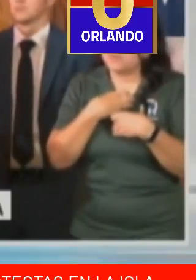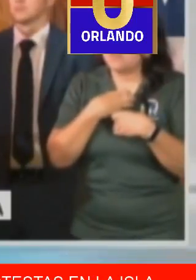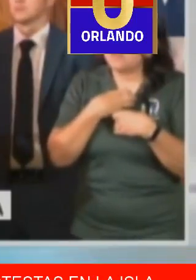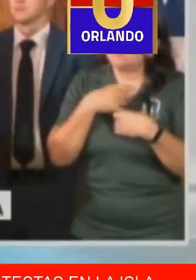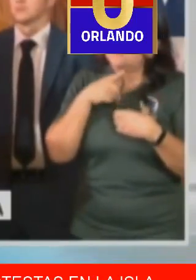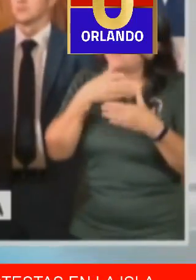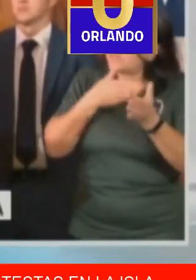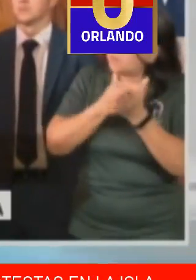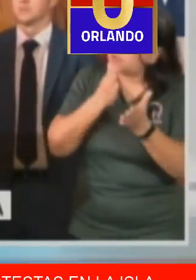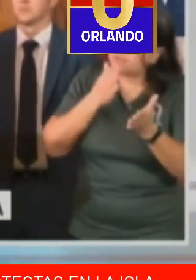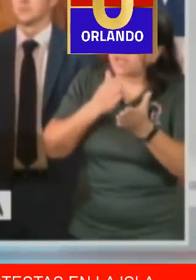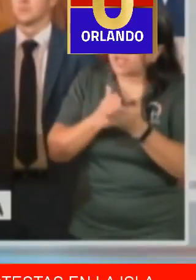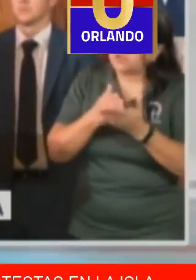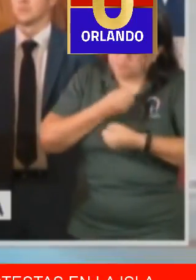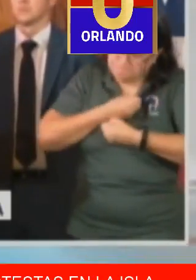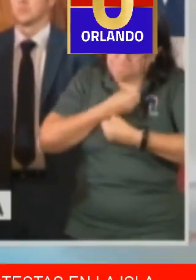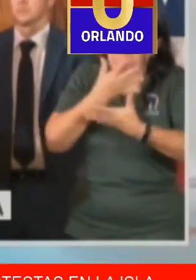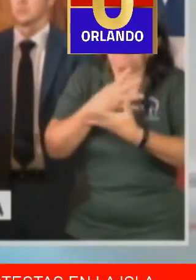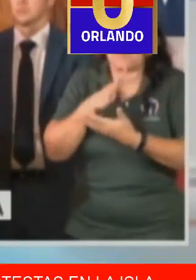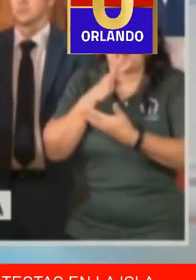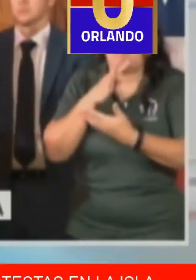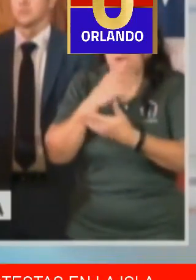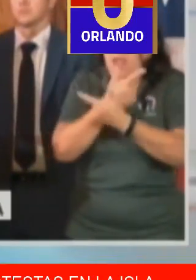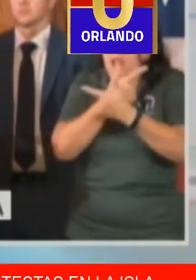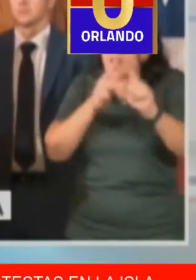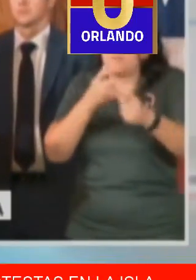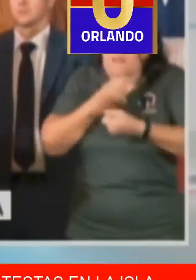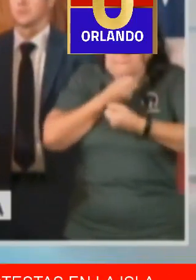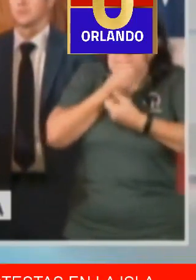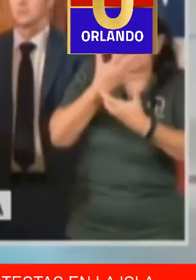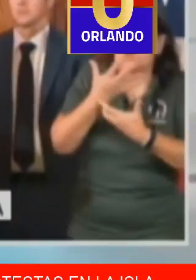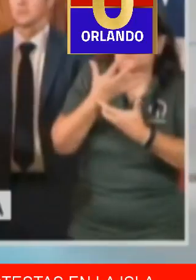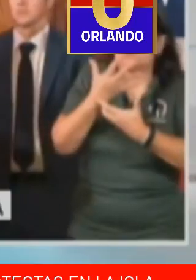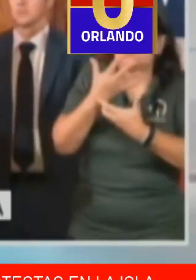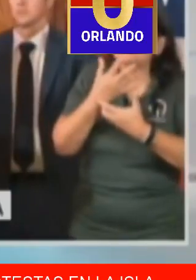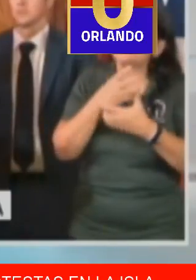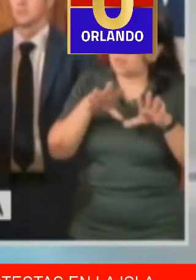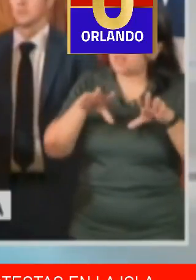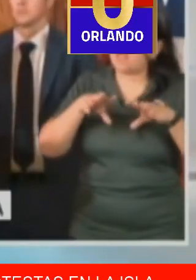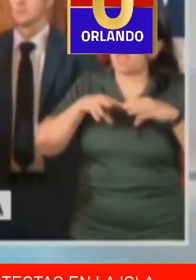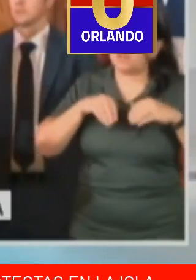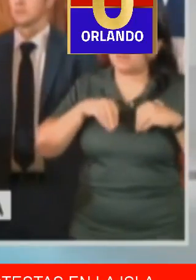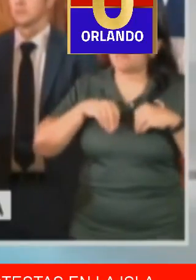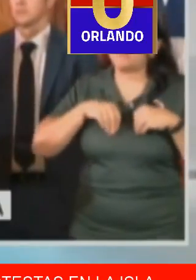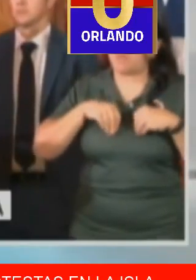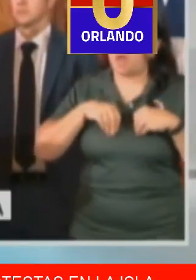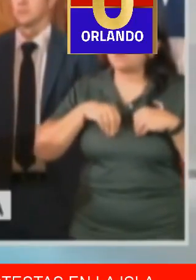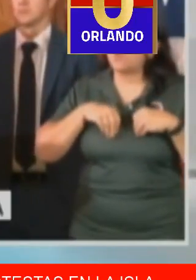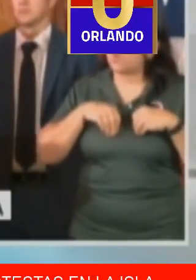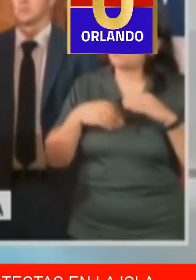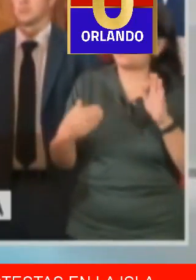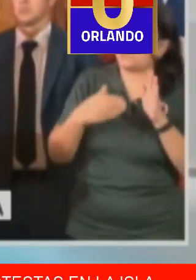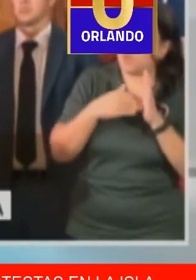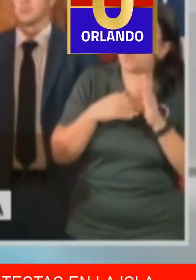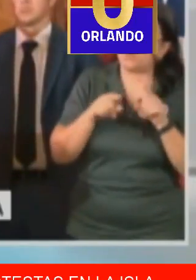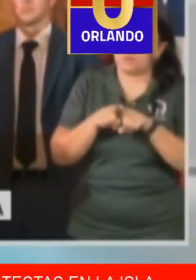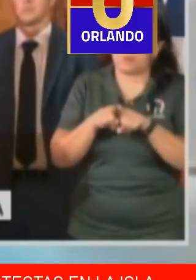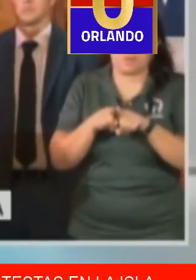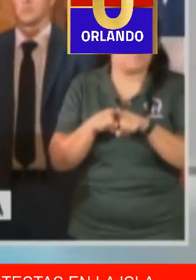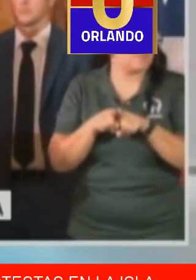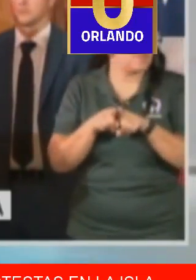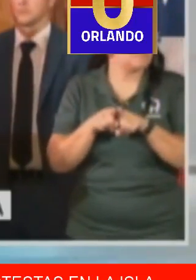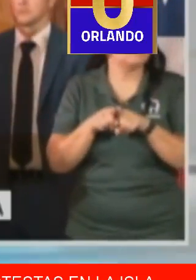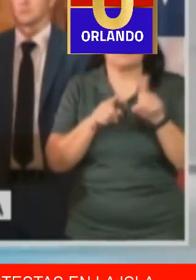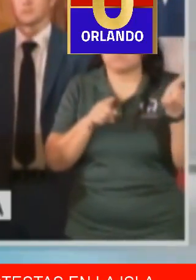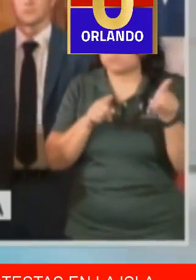la libre expresión cuando es a favor, lo tenemos que aceptar con la misma o mayor fortaleza cuando es en contra. Foro